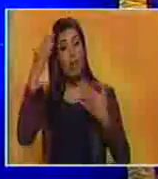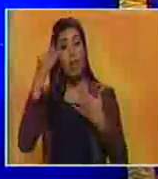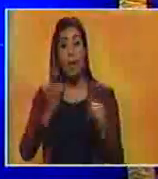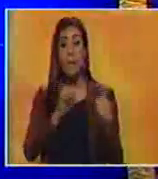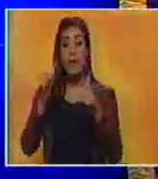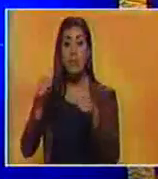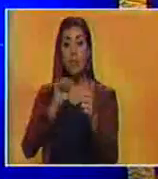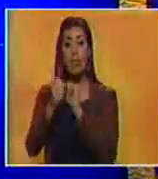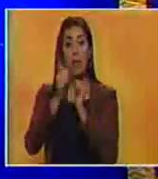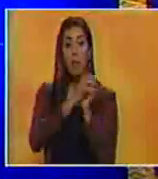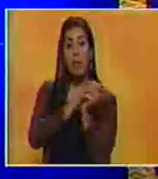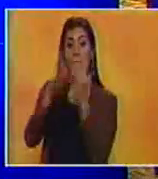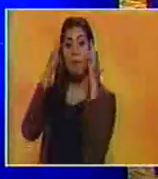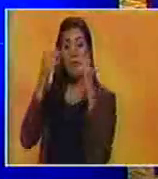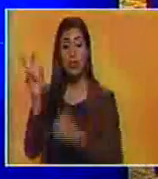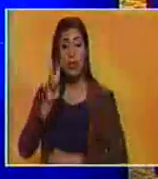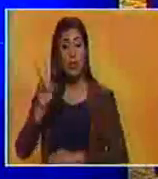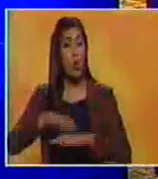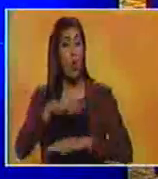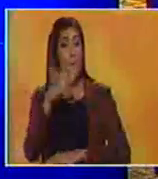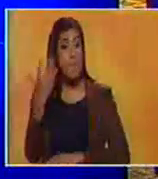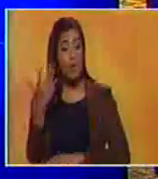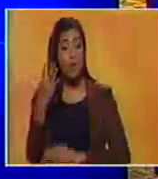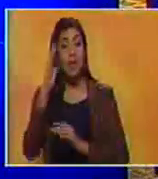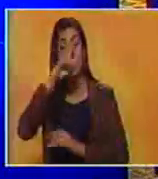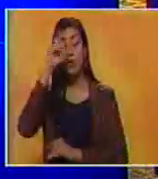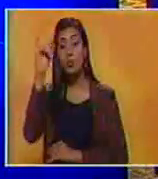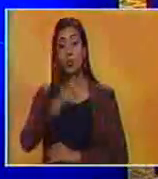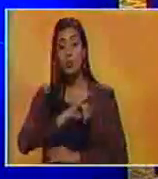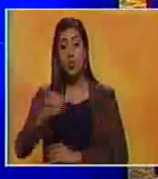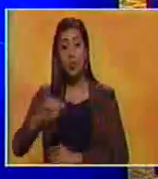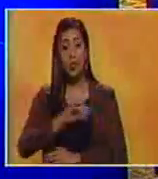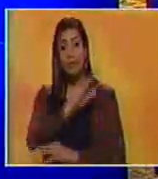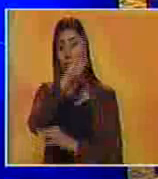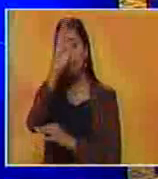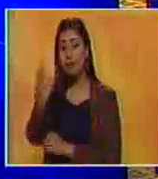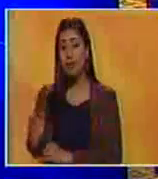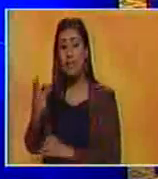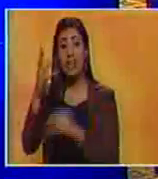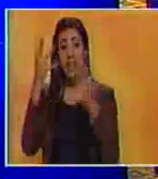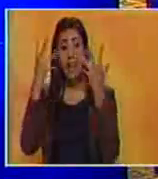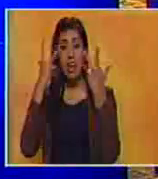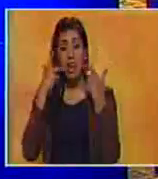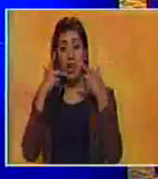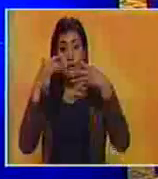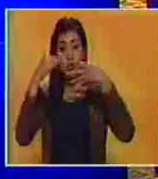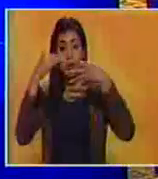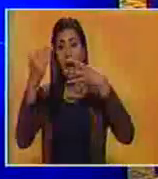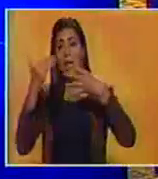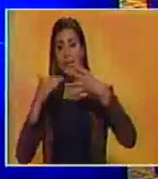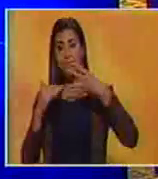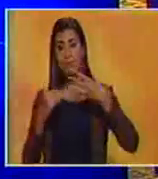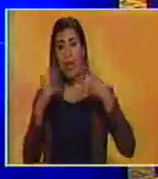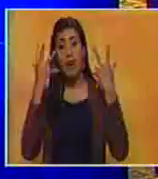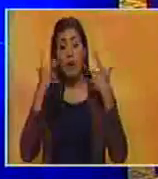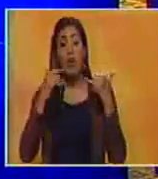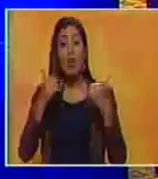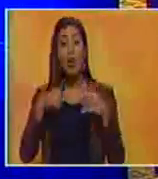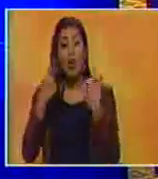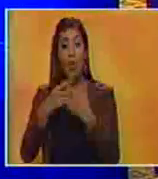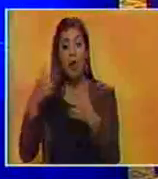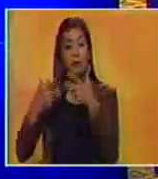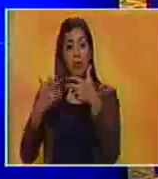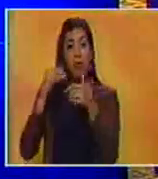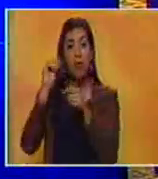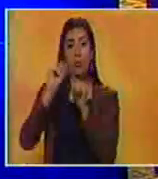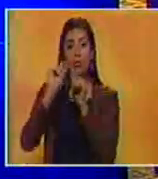Hola amigos, iniciamos los deportes con béisbol profesional venezolano porque Águilas del Zulia bajó a Leones del Caracas de la cima de la clasificación y se metió en la